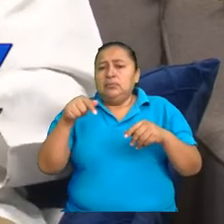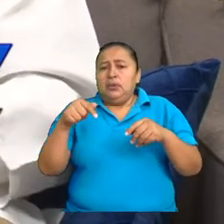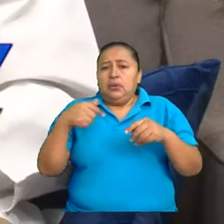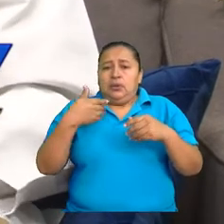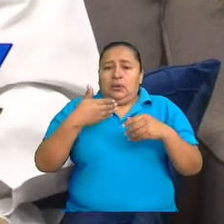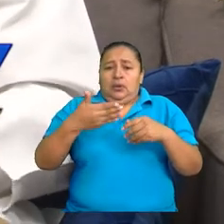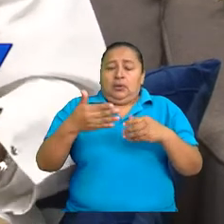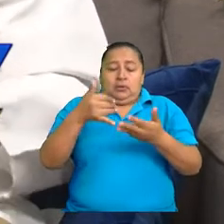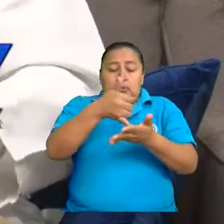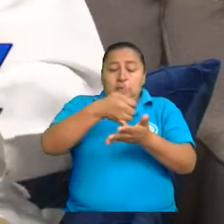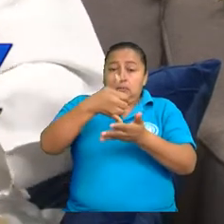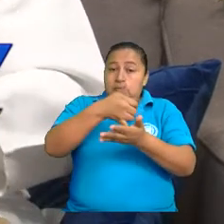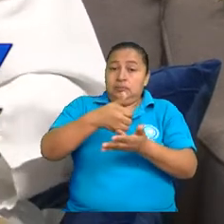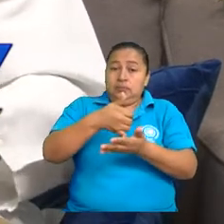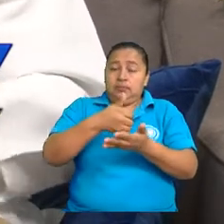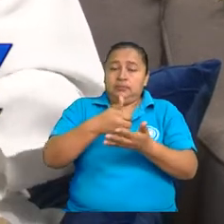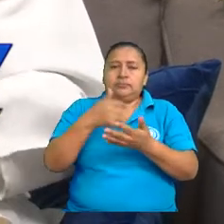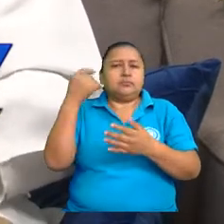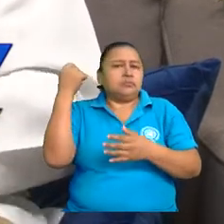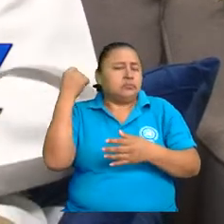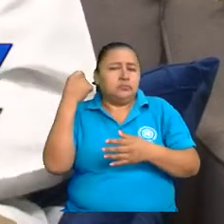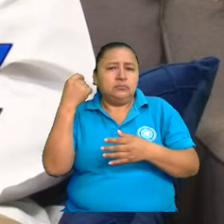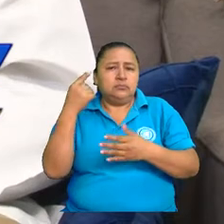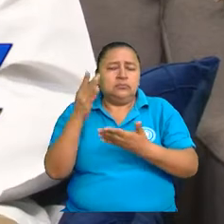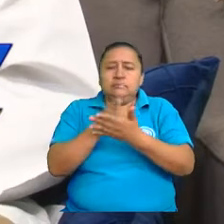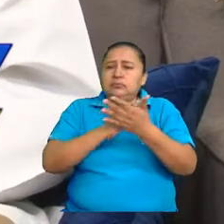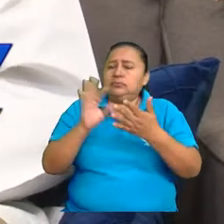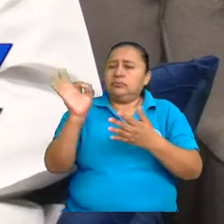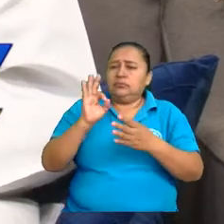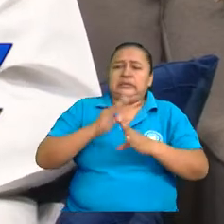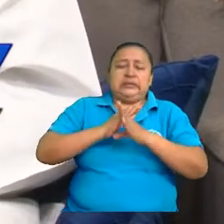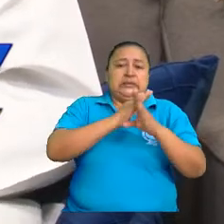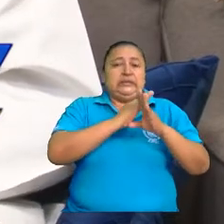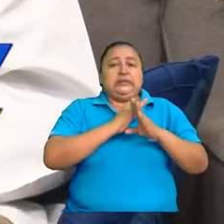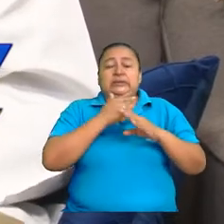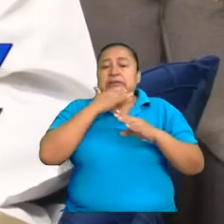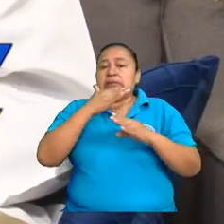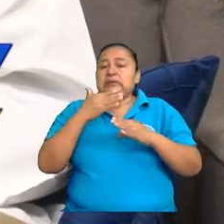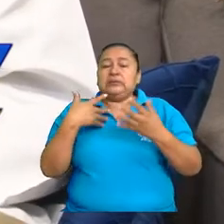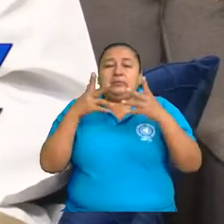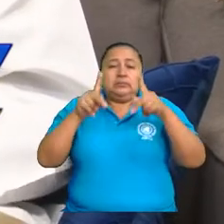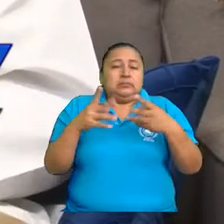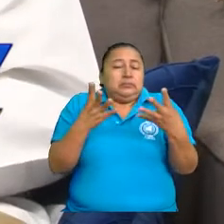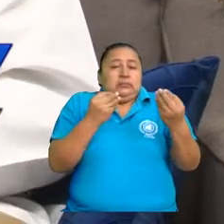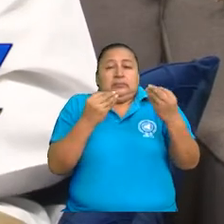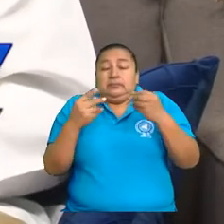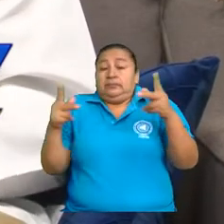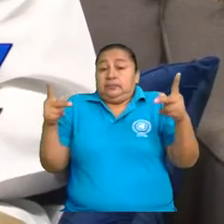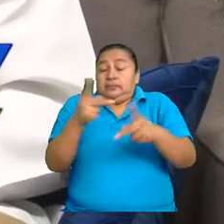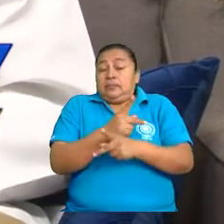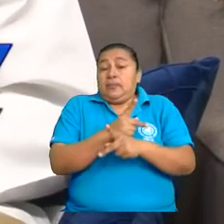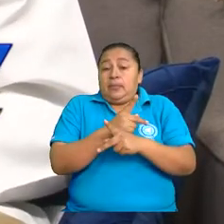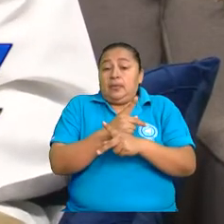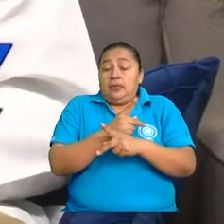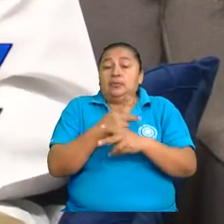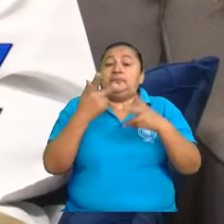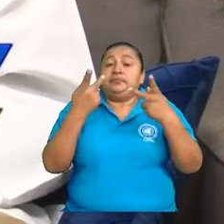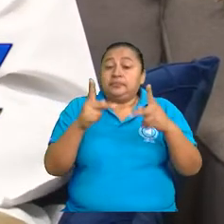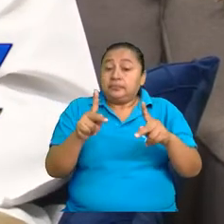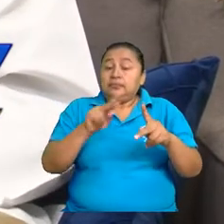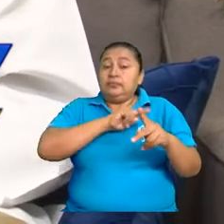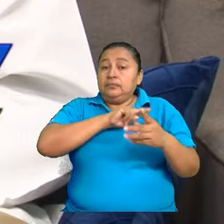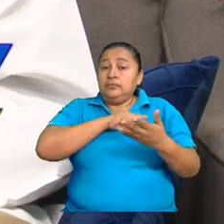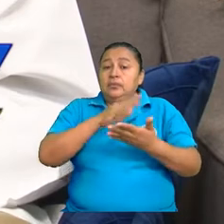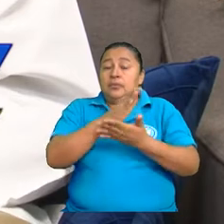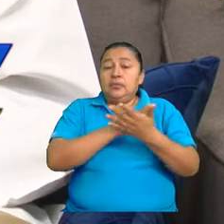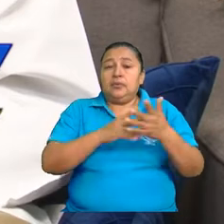está más vulnerable a no enfrentar de la mejor manera esta situación de pandemia. Entonces, pero hay algunas personas